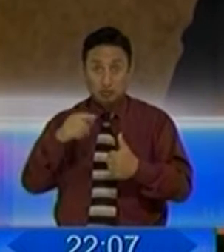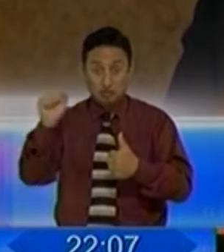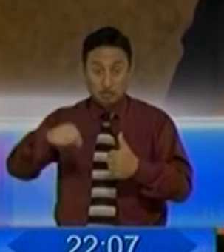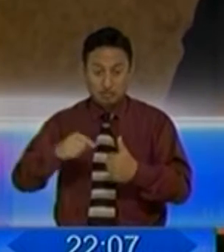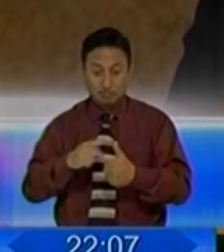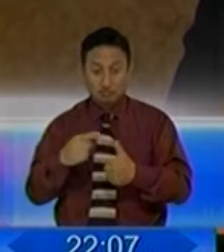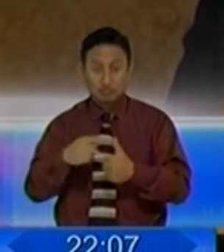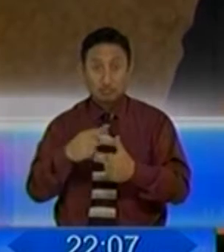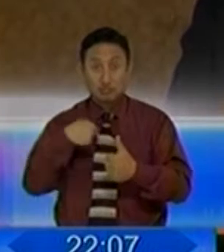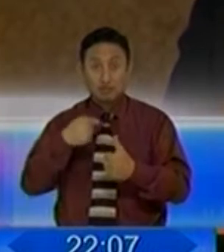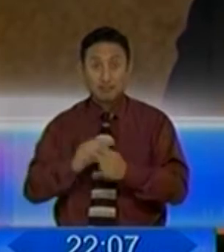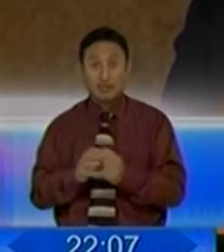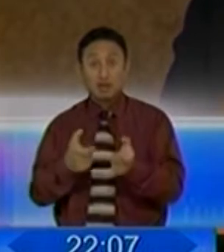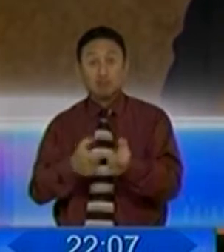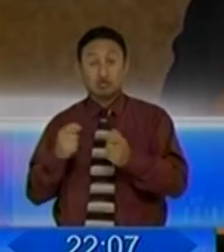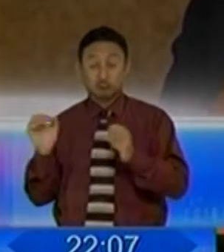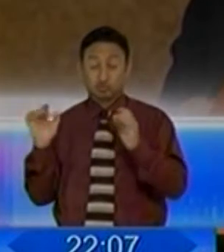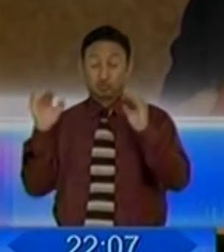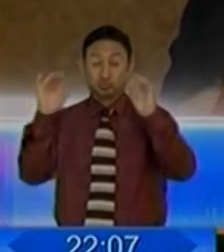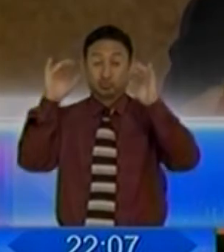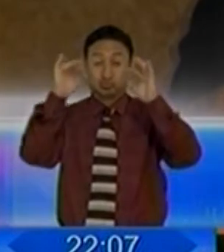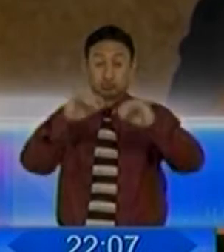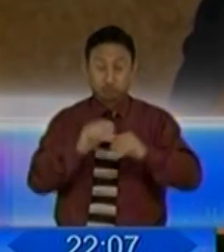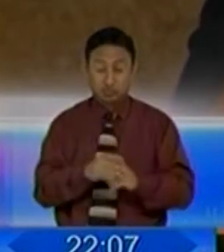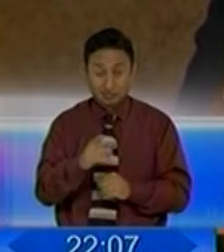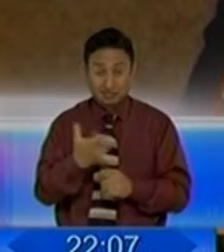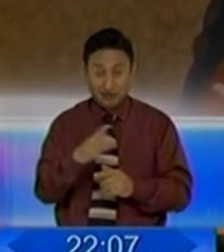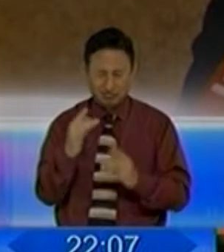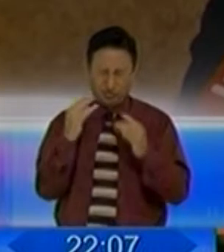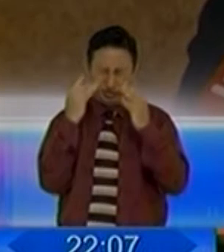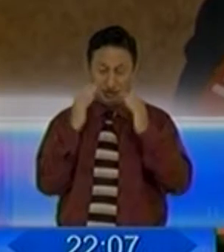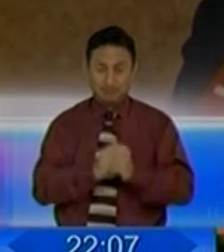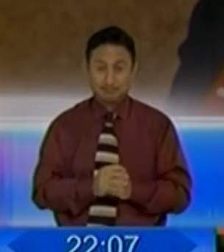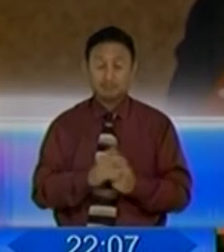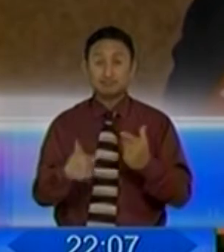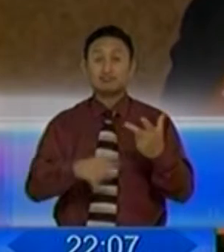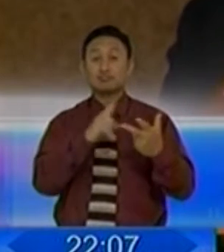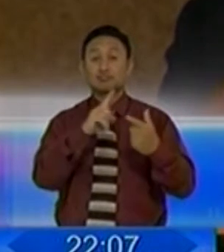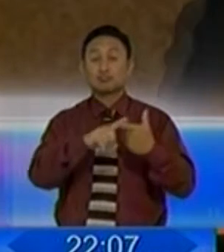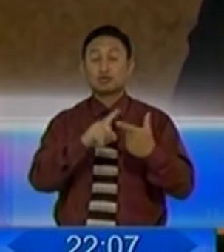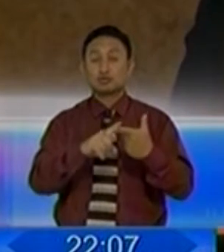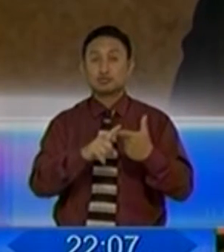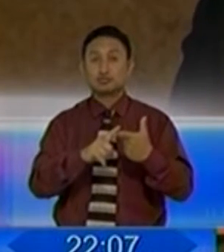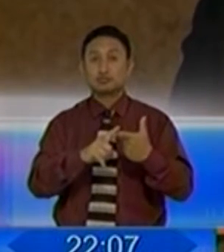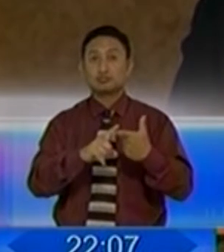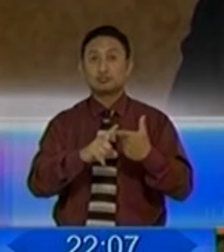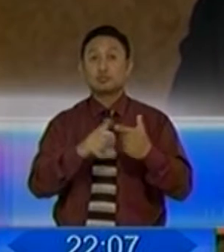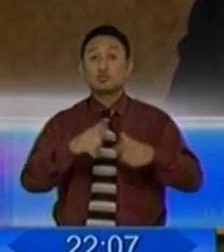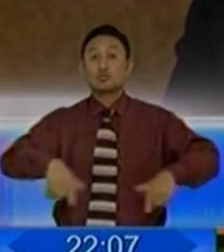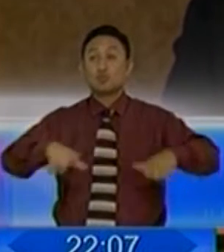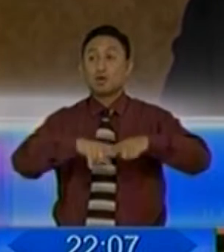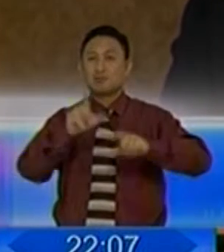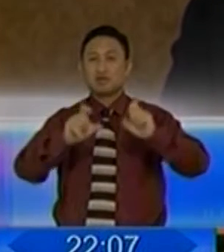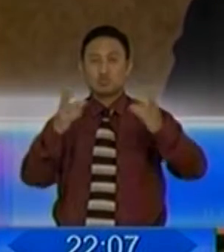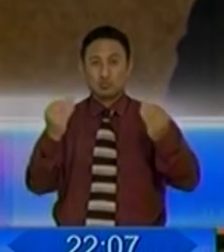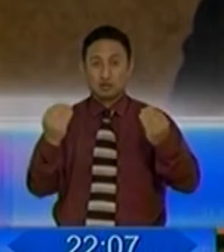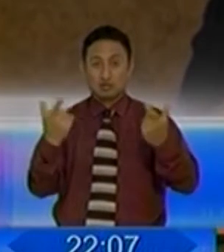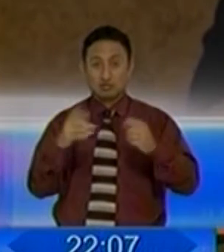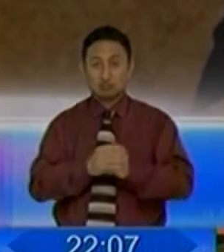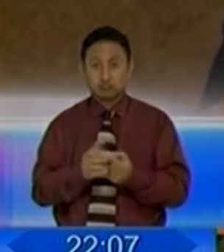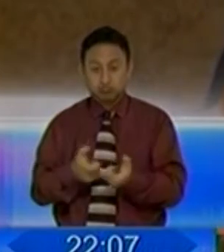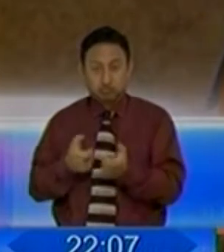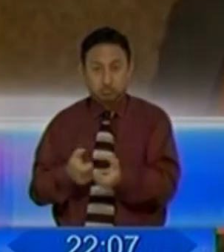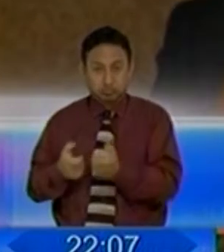haber lanzado bombas lacrimógenas caducadas. Admitió tirar gases lacrimógenos, lugares de acogida y de